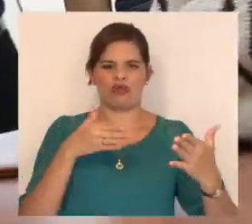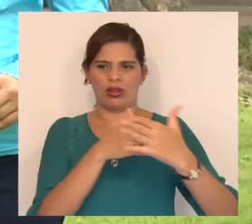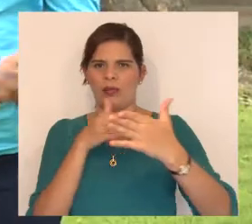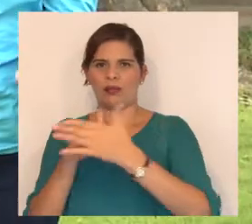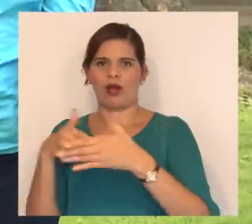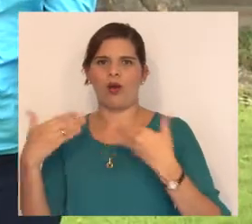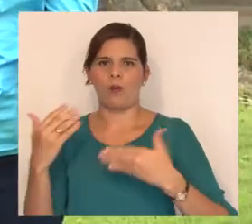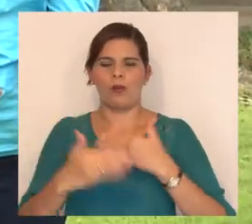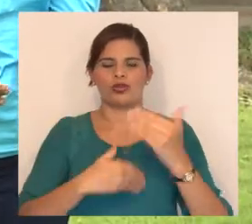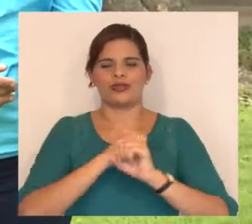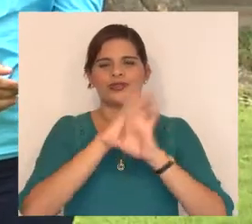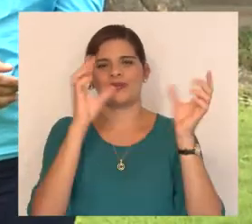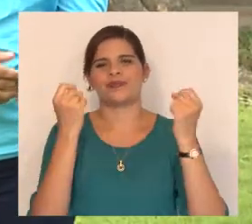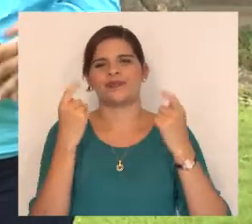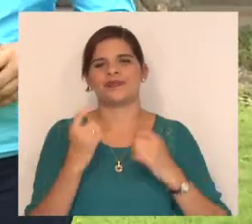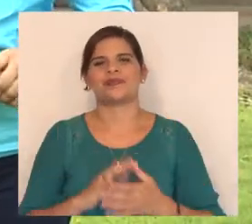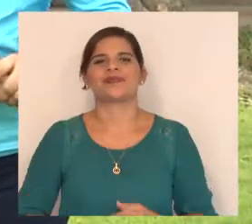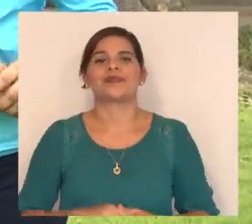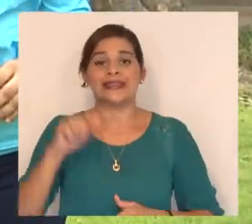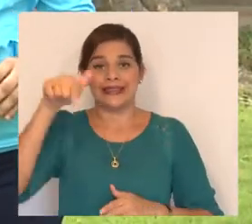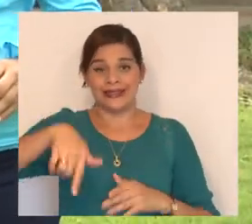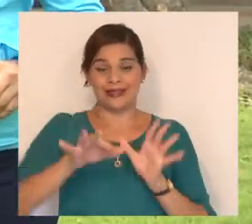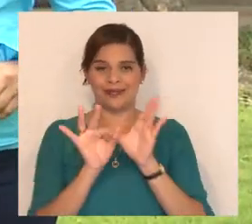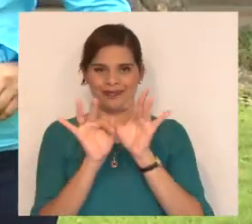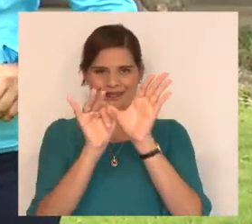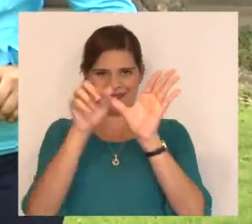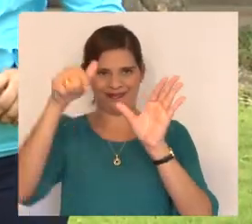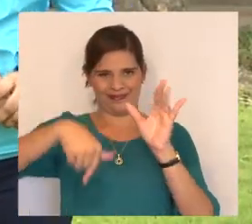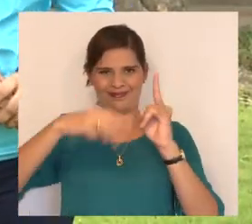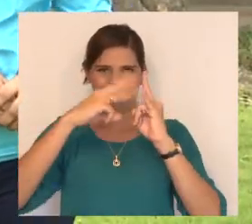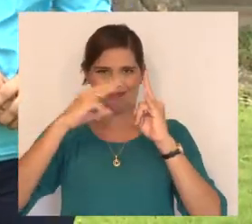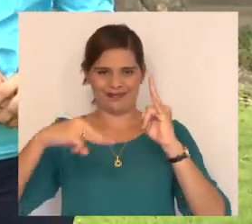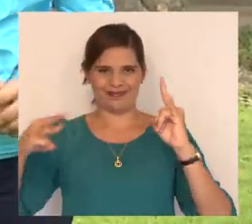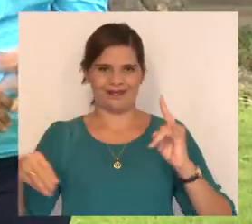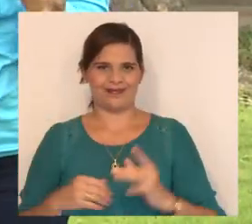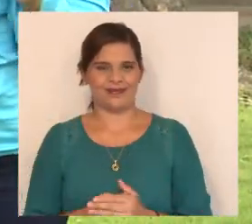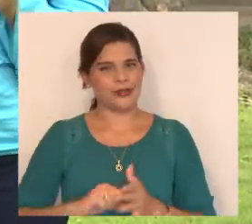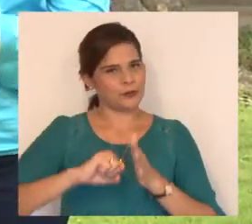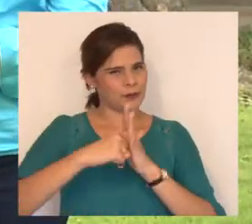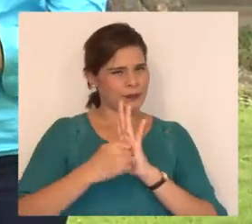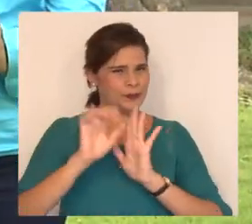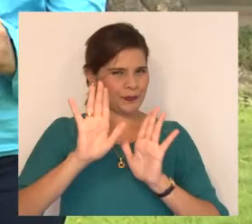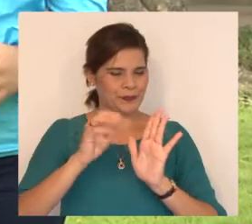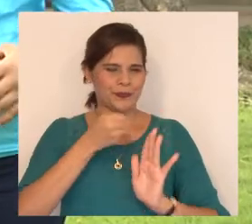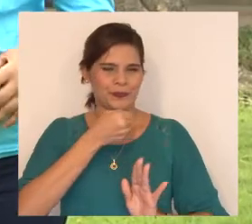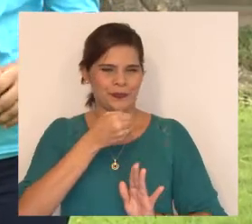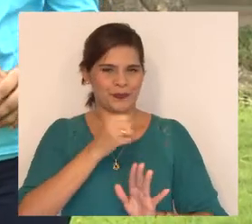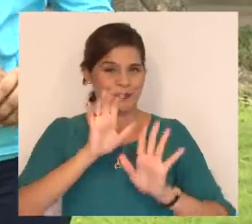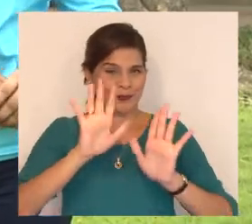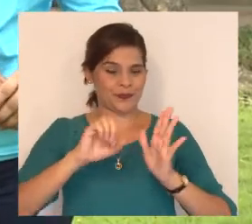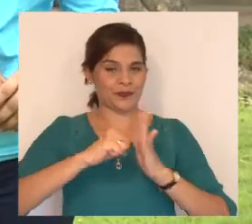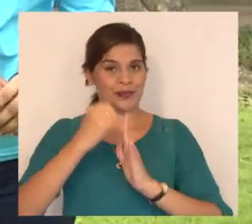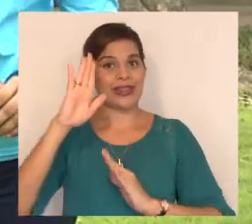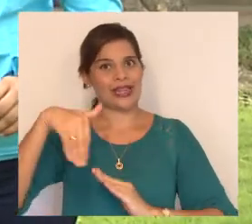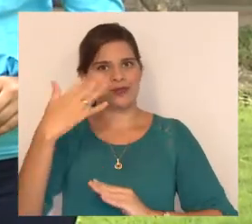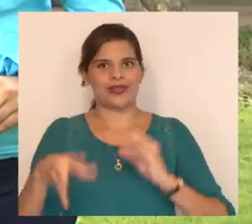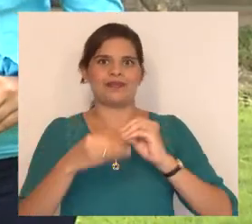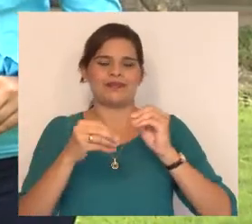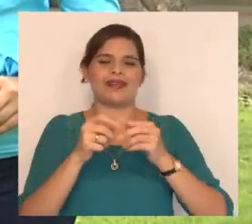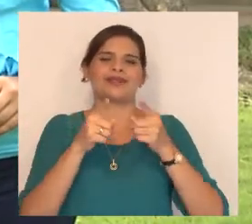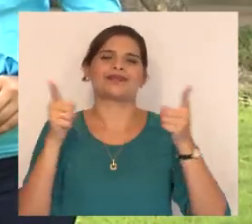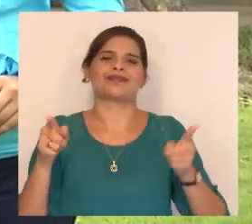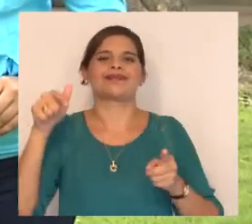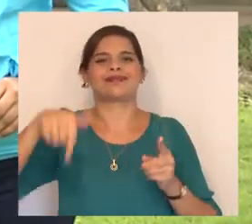control. Amigos, estamos en el Campus TV, programa institucional de la Universidad del Magdalena. Vamos a una breve pausa y en segundos, más notas de